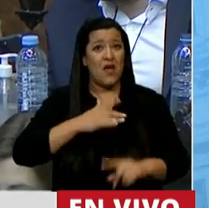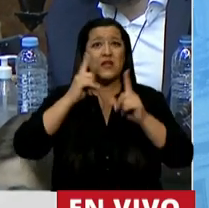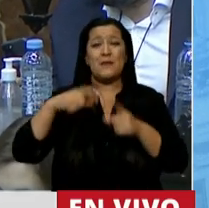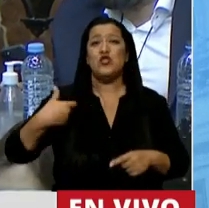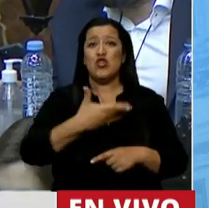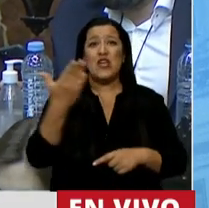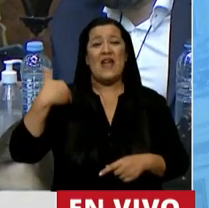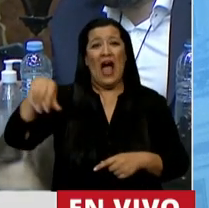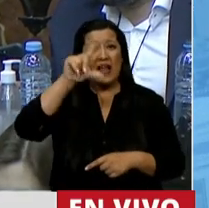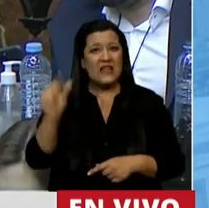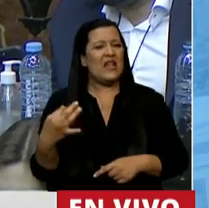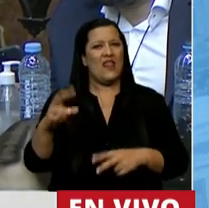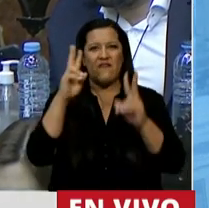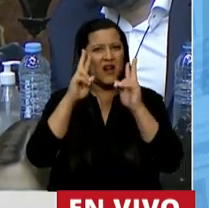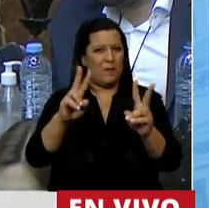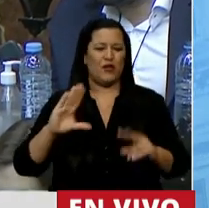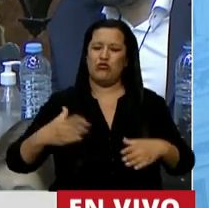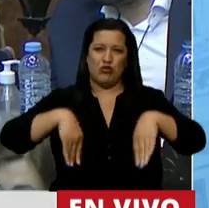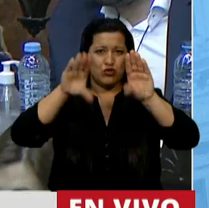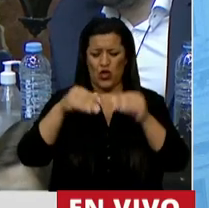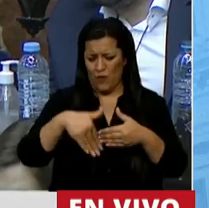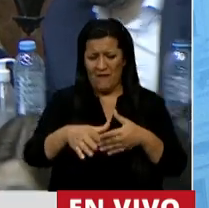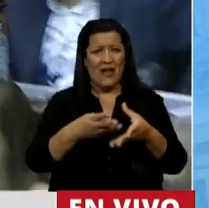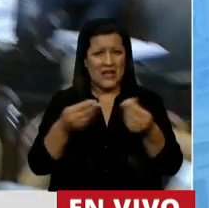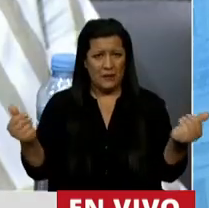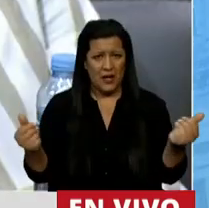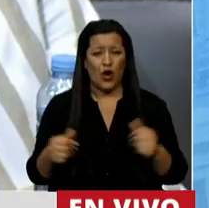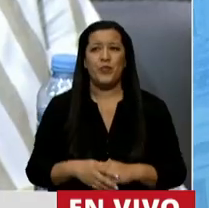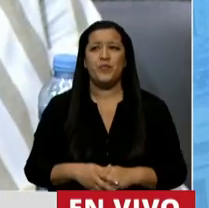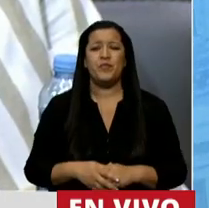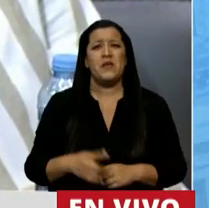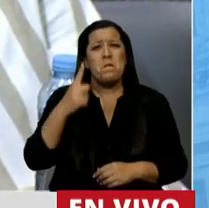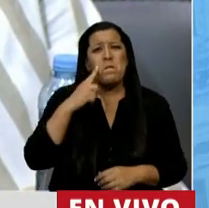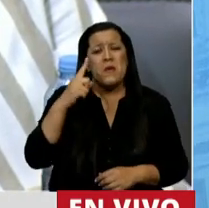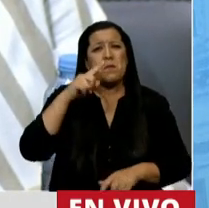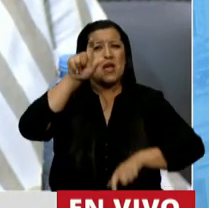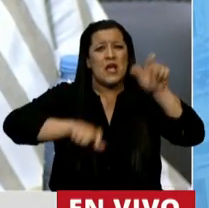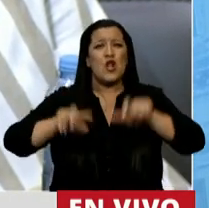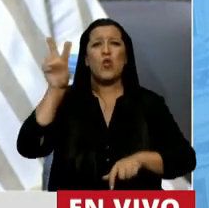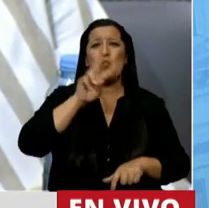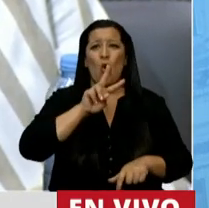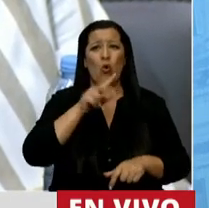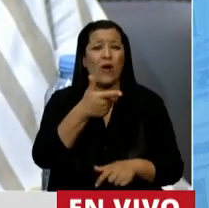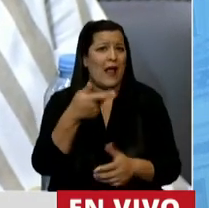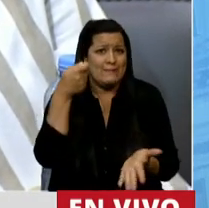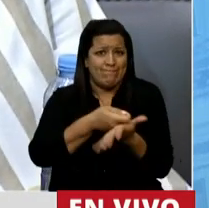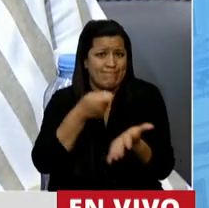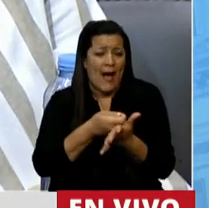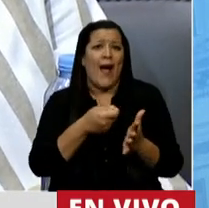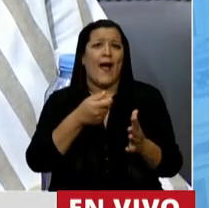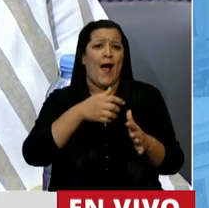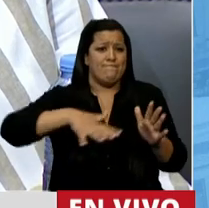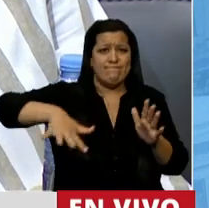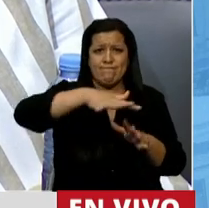argentina. Señor presidente, ya voy cerrando, por las miles de mujeres que no tienen para pagar condiciones